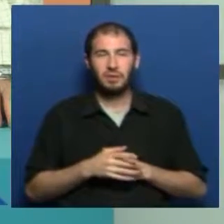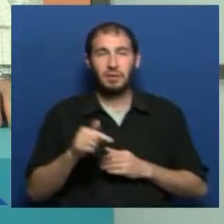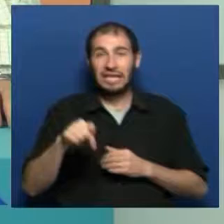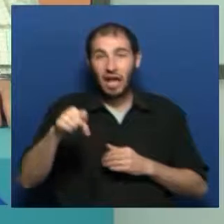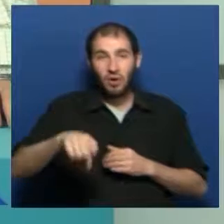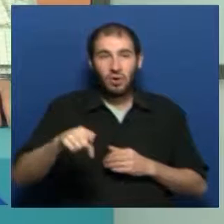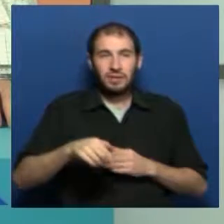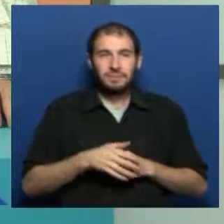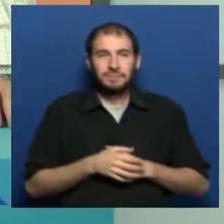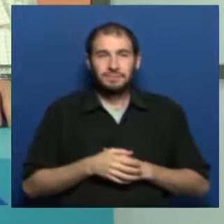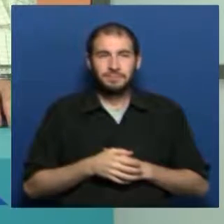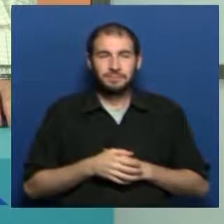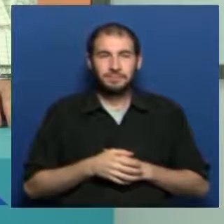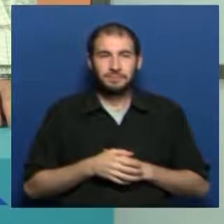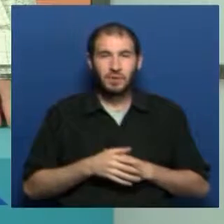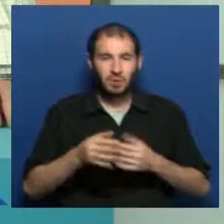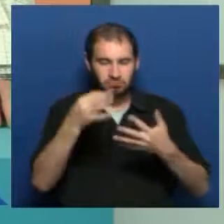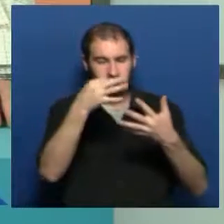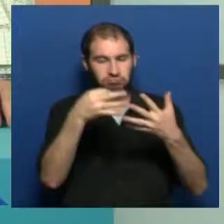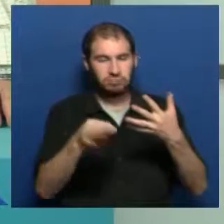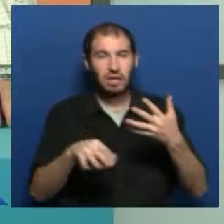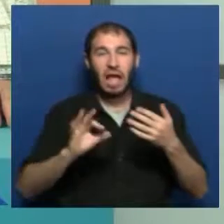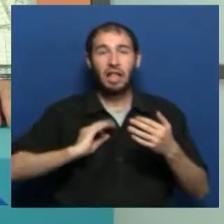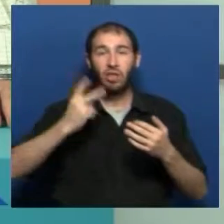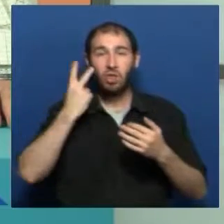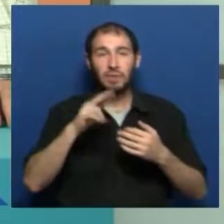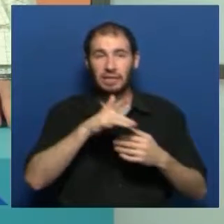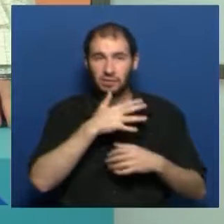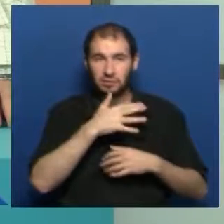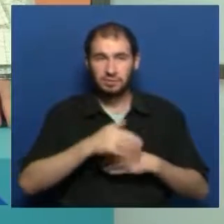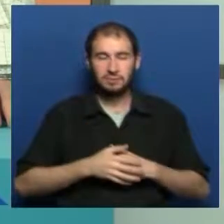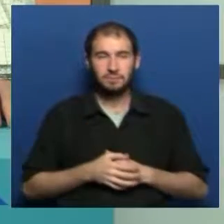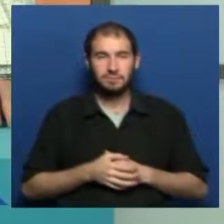ya en las observaciones del 2014